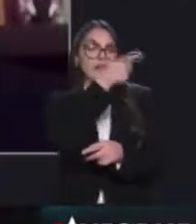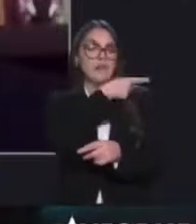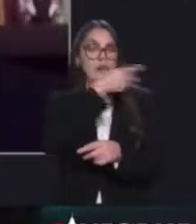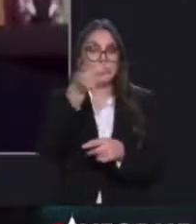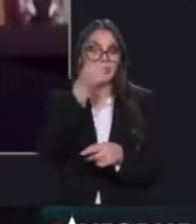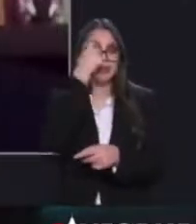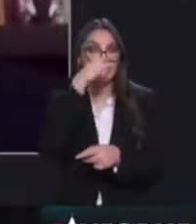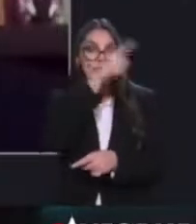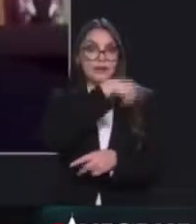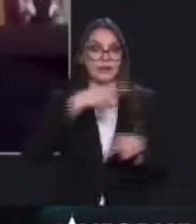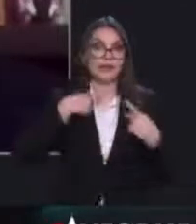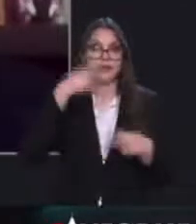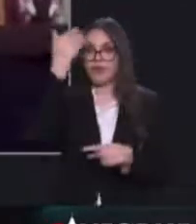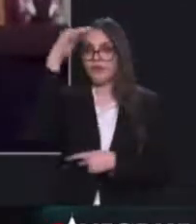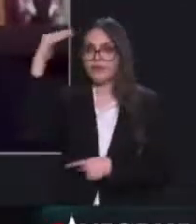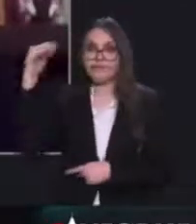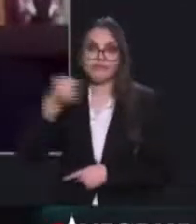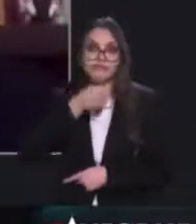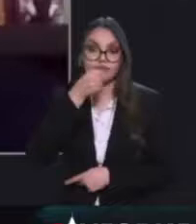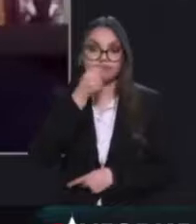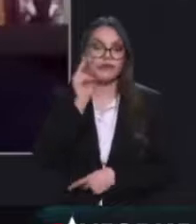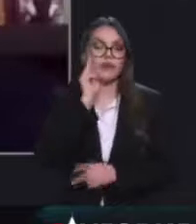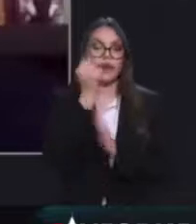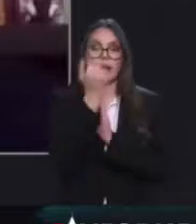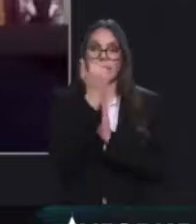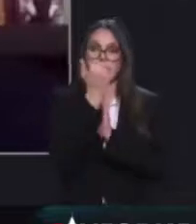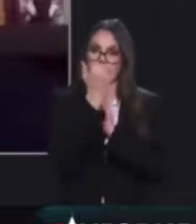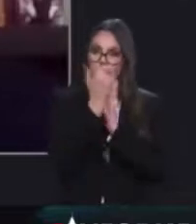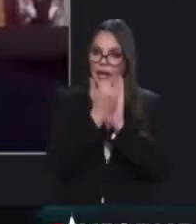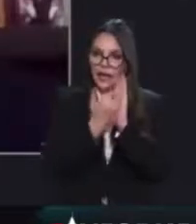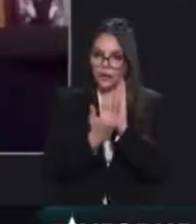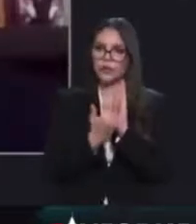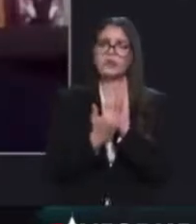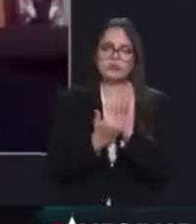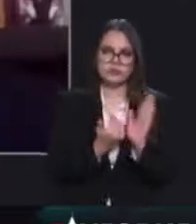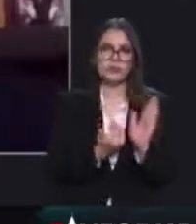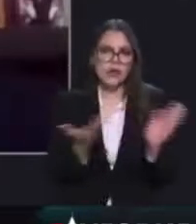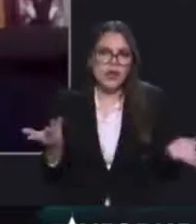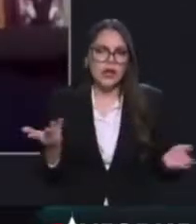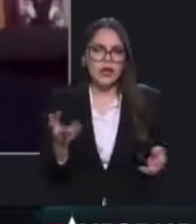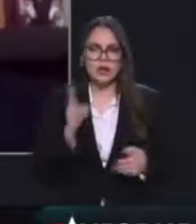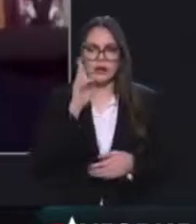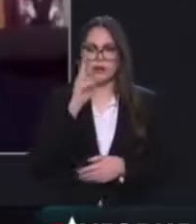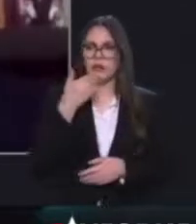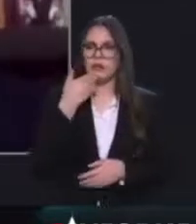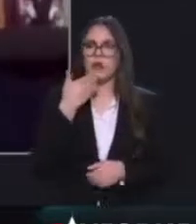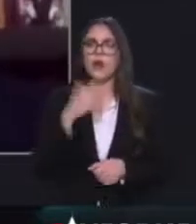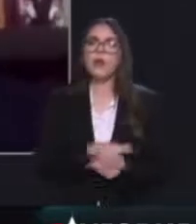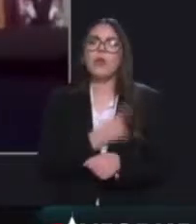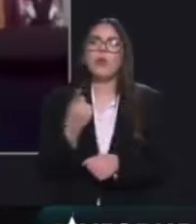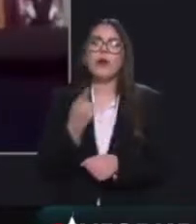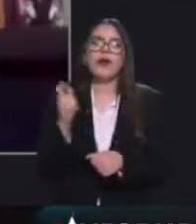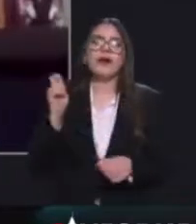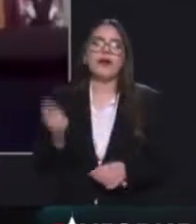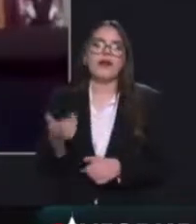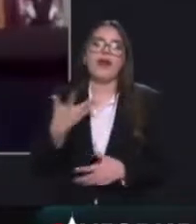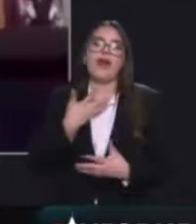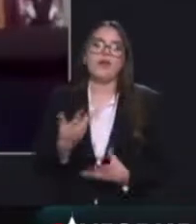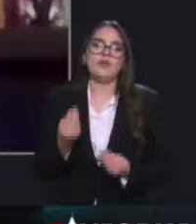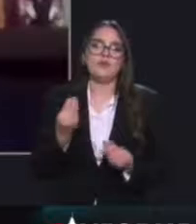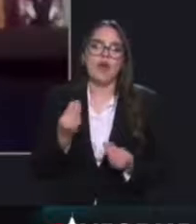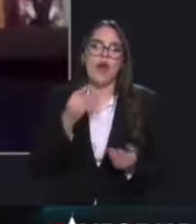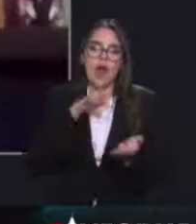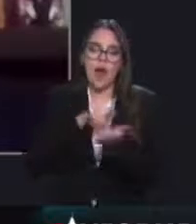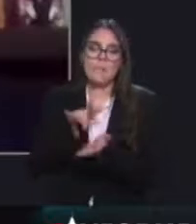adultos mayores, donde sí se ve una reducción sustancial y la cual muy probablemente va de la mano con la pensión universal